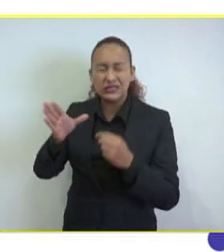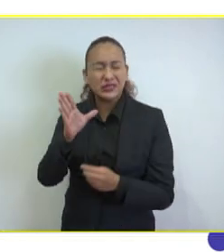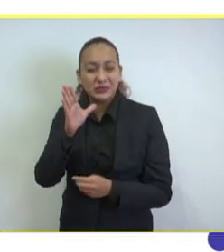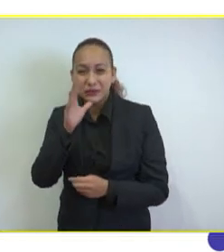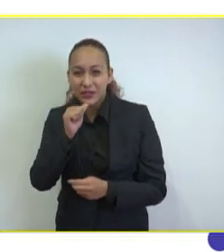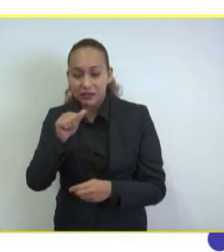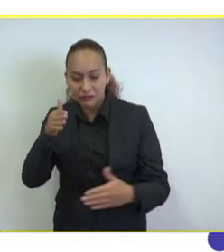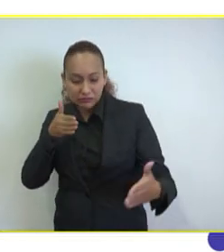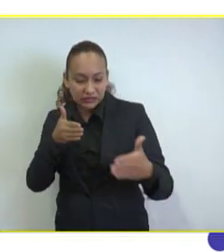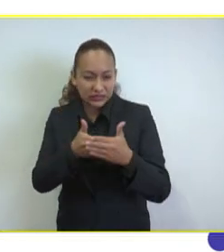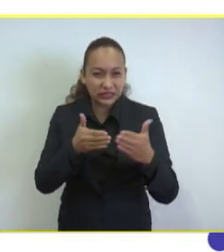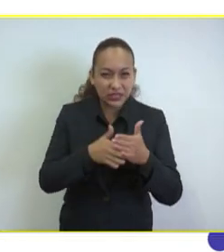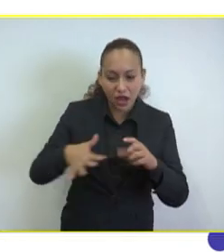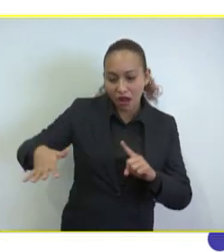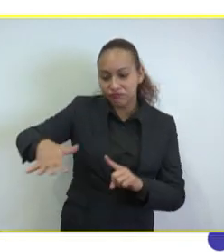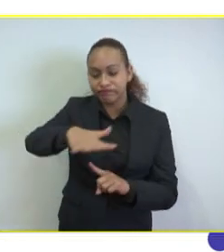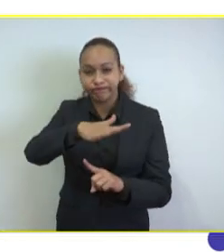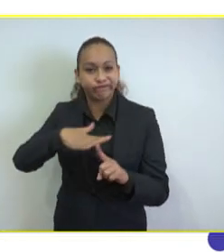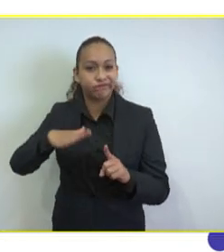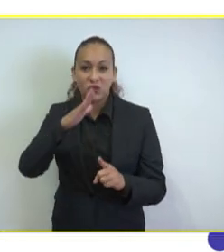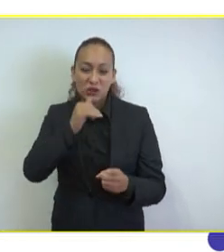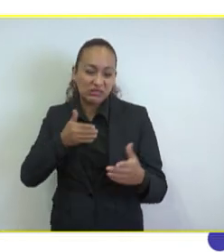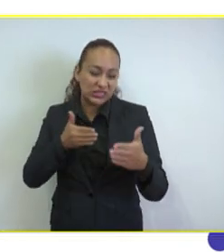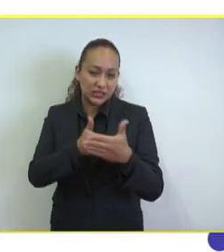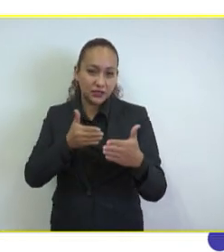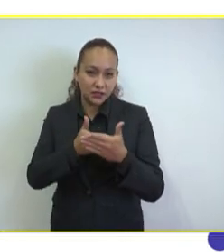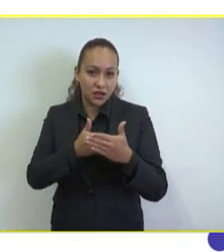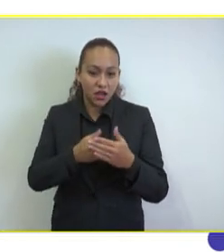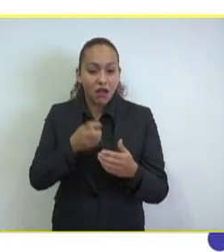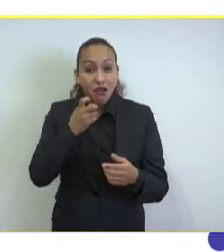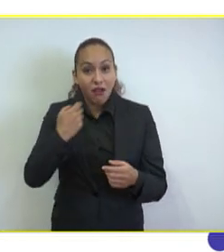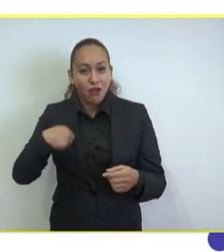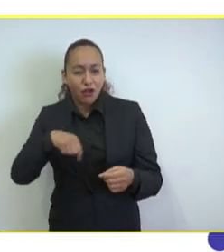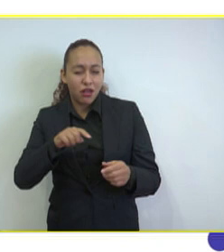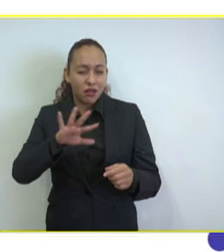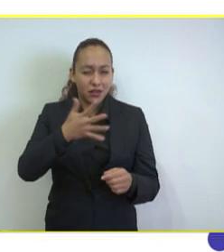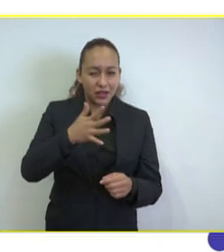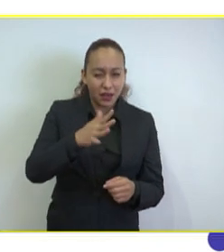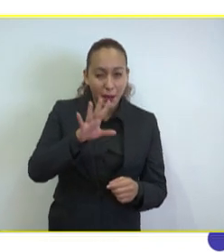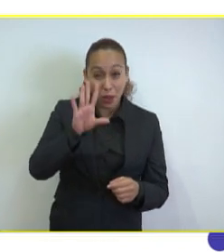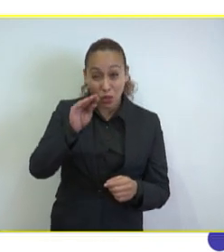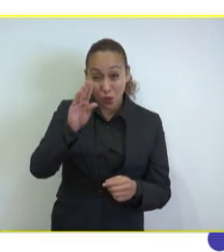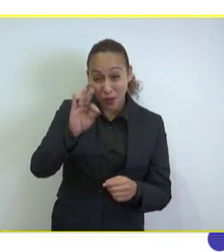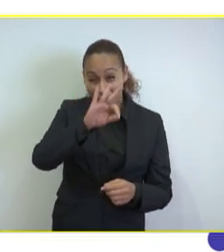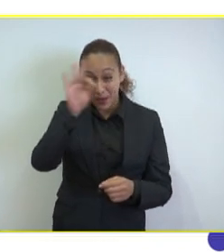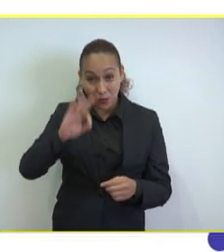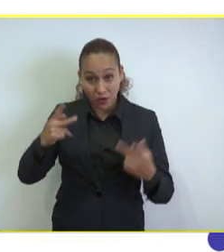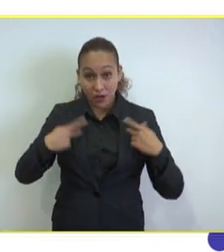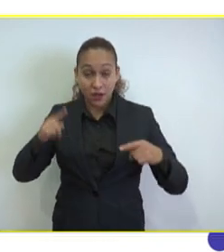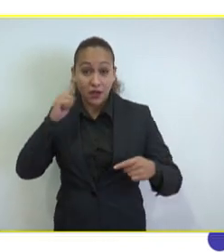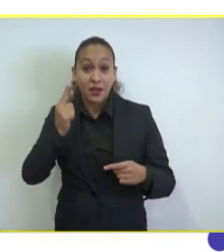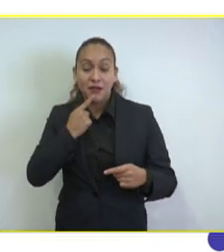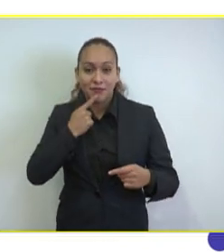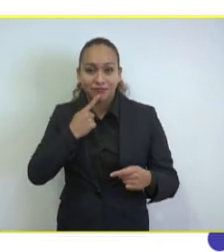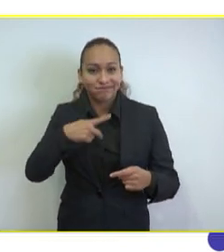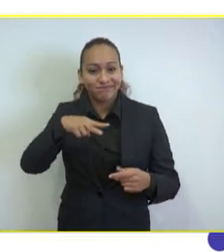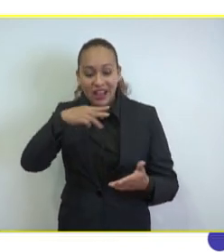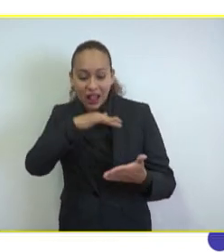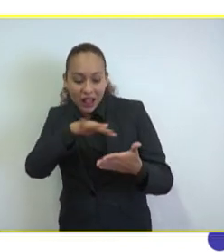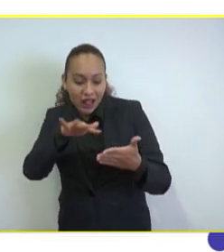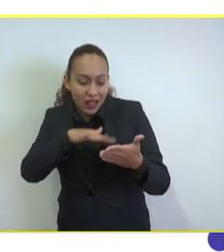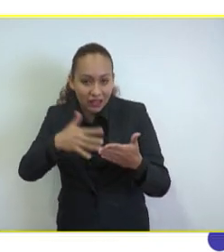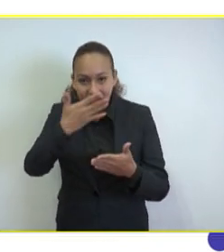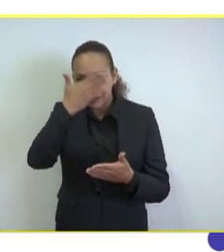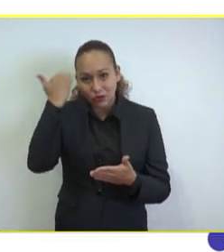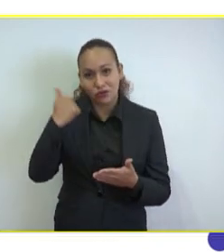Asimismo, notamos o destacamos el dato alarmante de que 90% de las personas sordas es analfabeta.